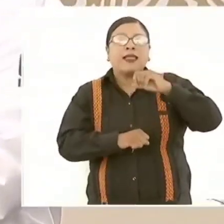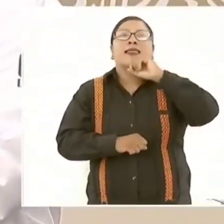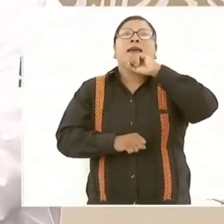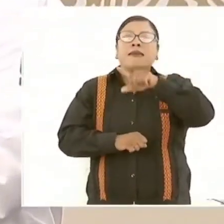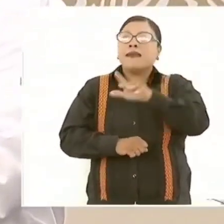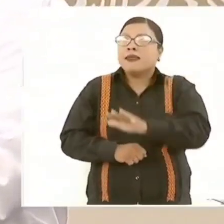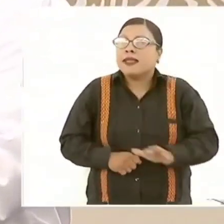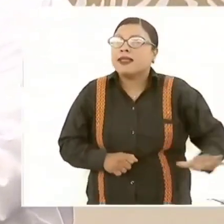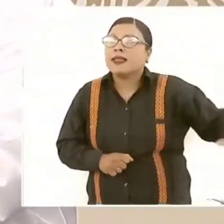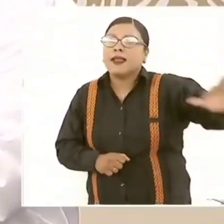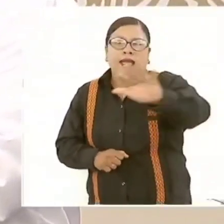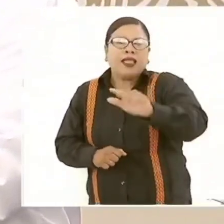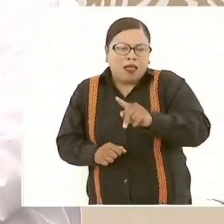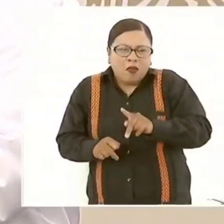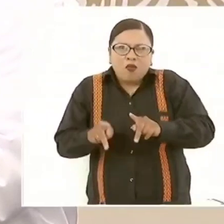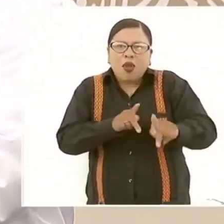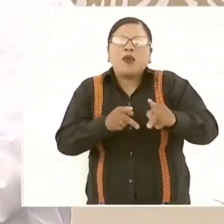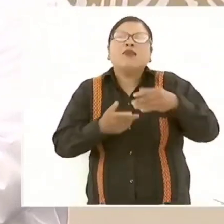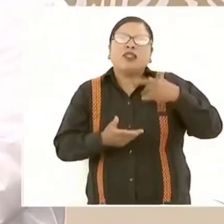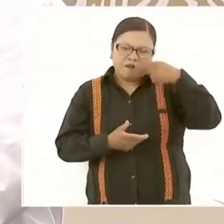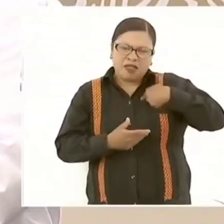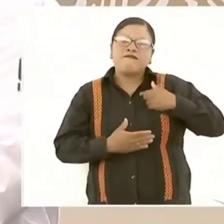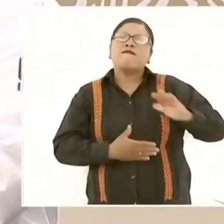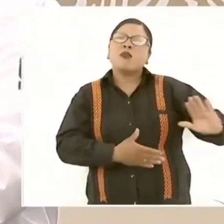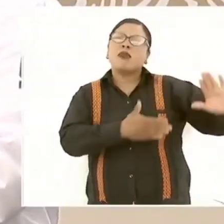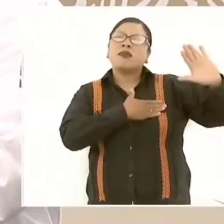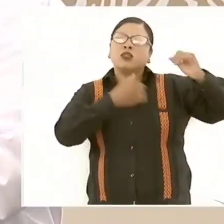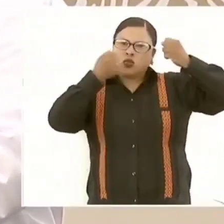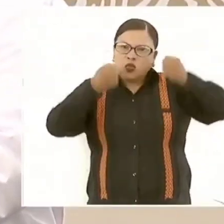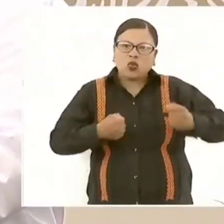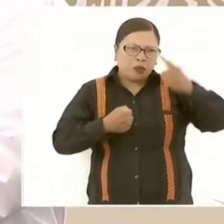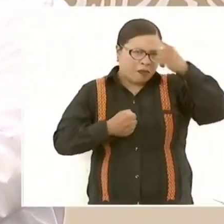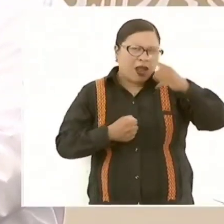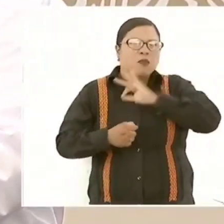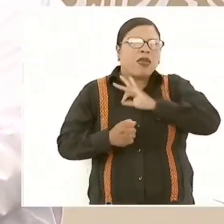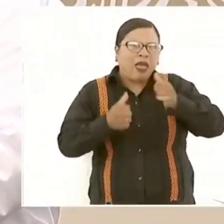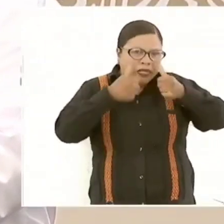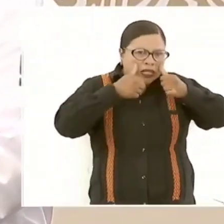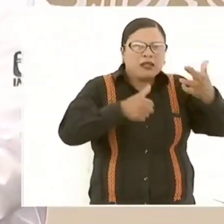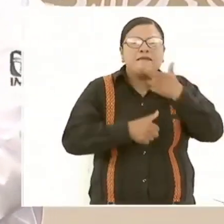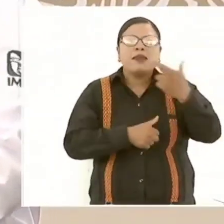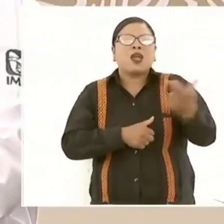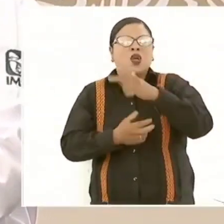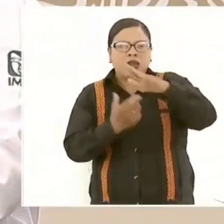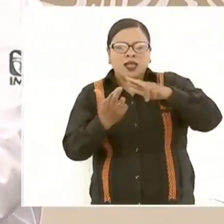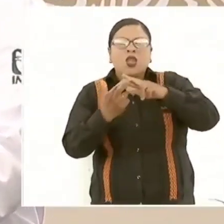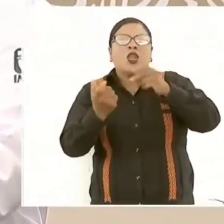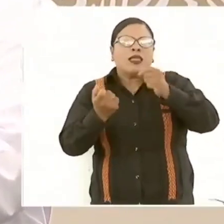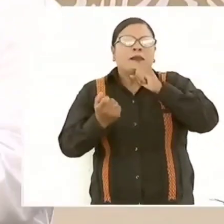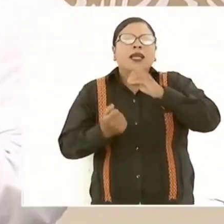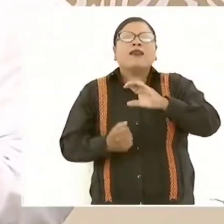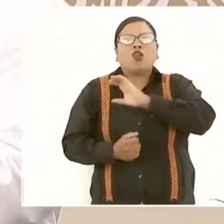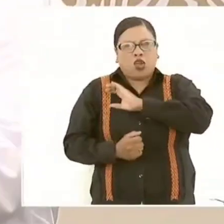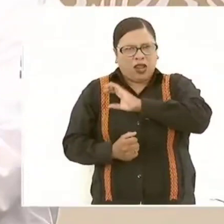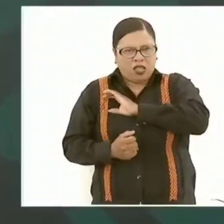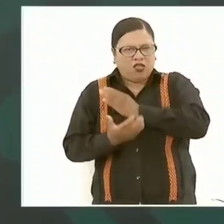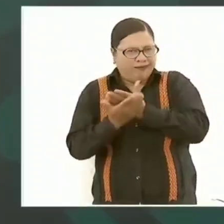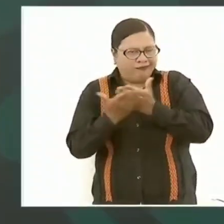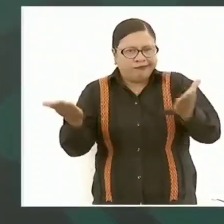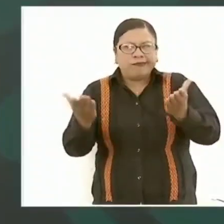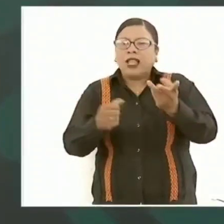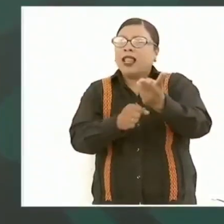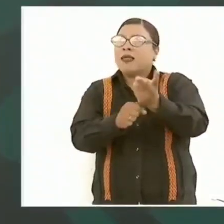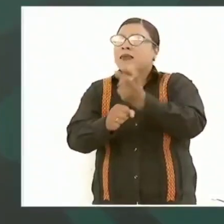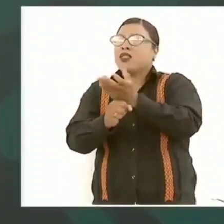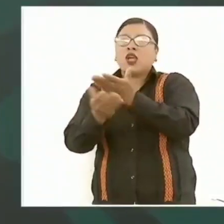ante el pueblo, mi compromiso que daré lo mejor para conducirme con calidad profesional y calidez humana. E invito a